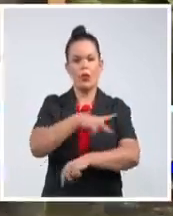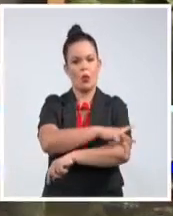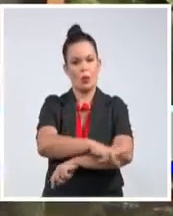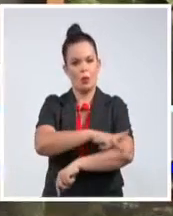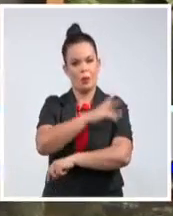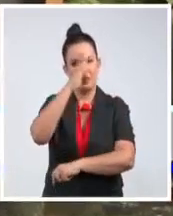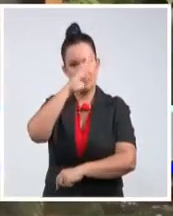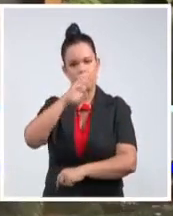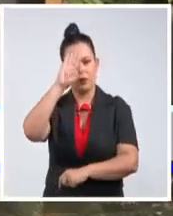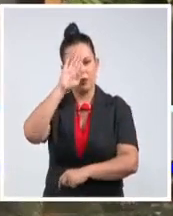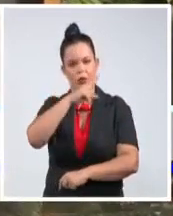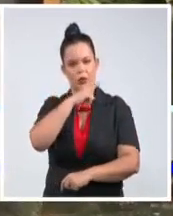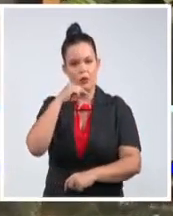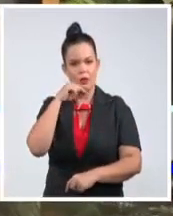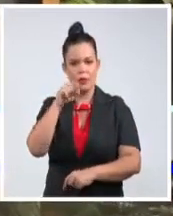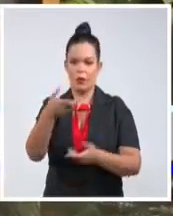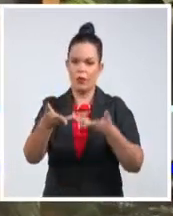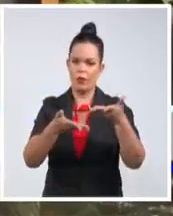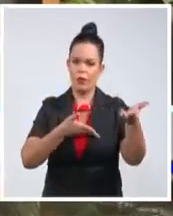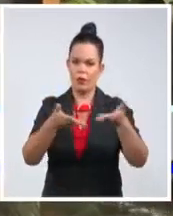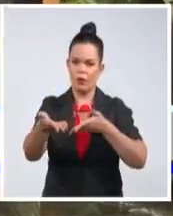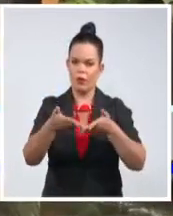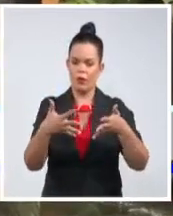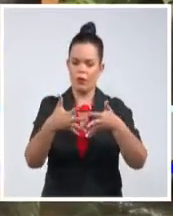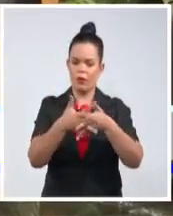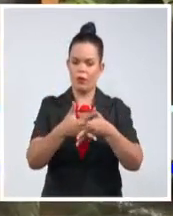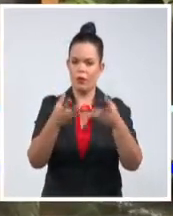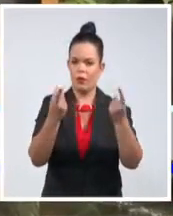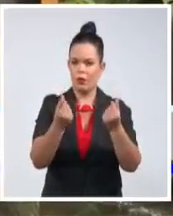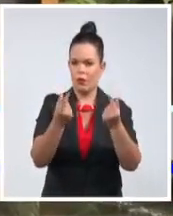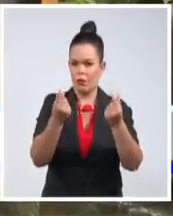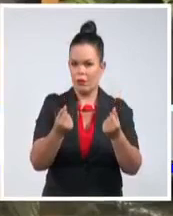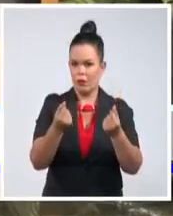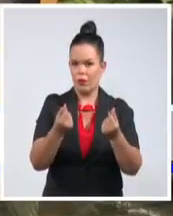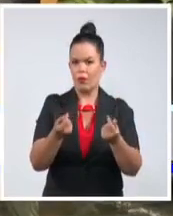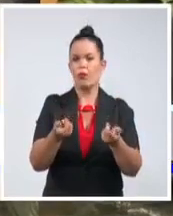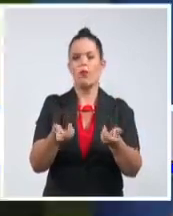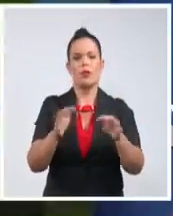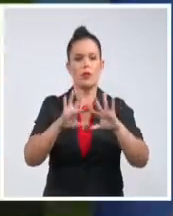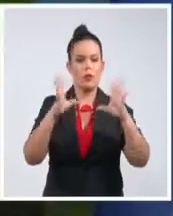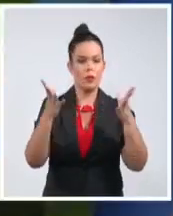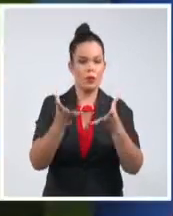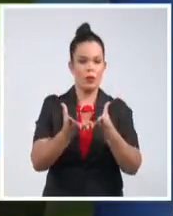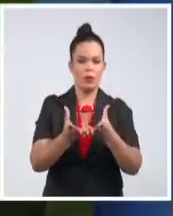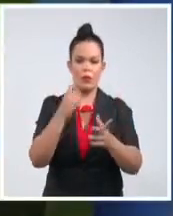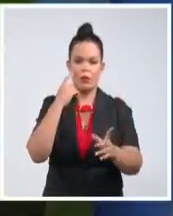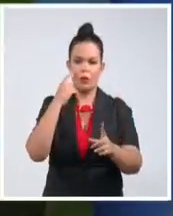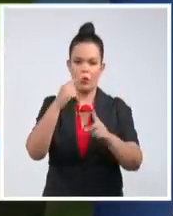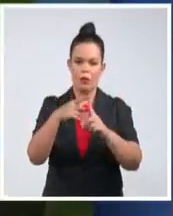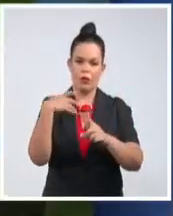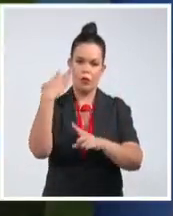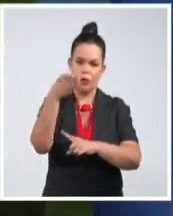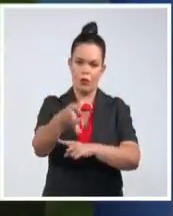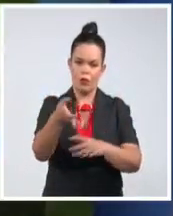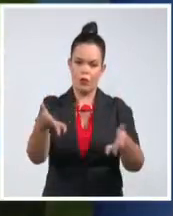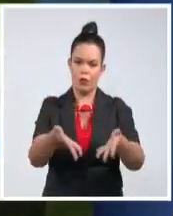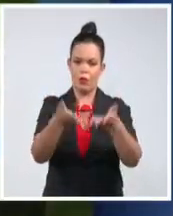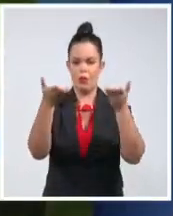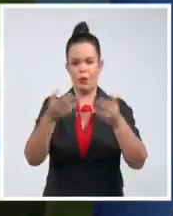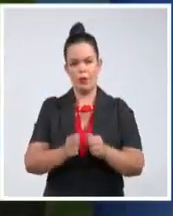partes dialogaron sobre los vínculos económicos, comerciales, financieros y de cooperación y las perspectivas para su desarrollo. El